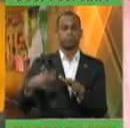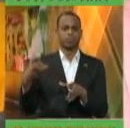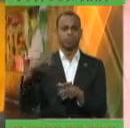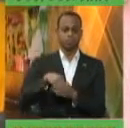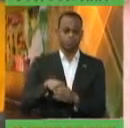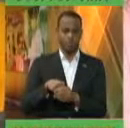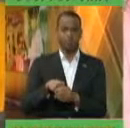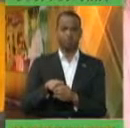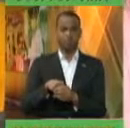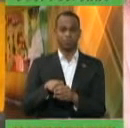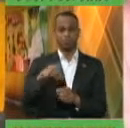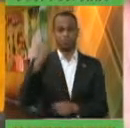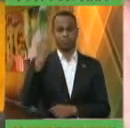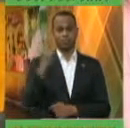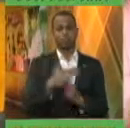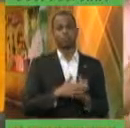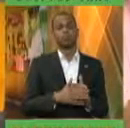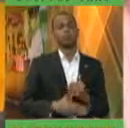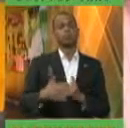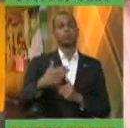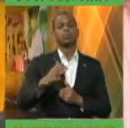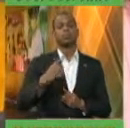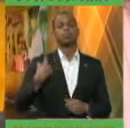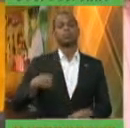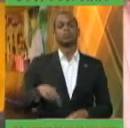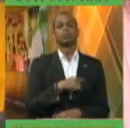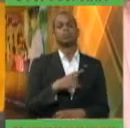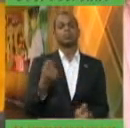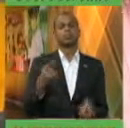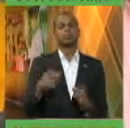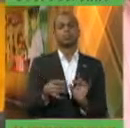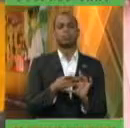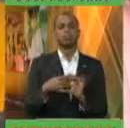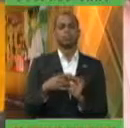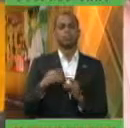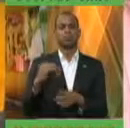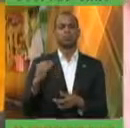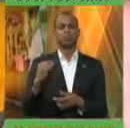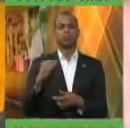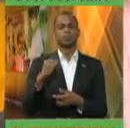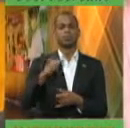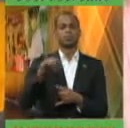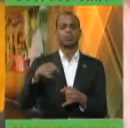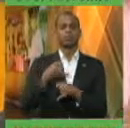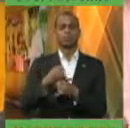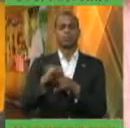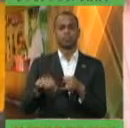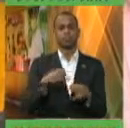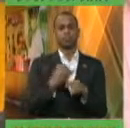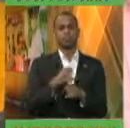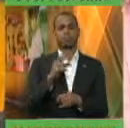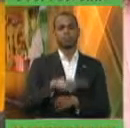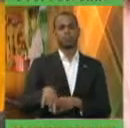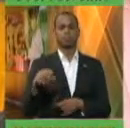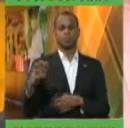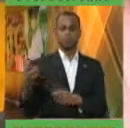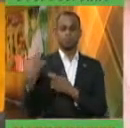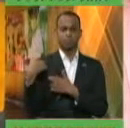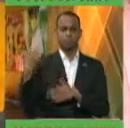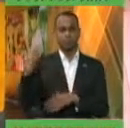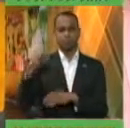y desde ahí nosotros entonces estamos haciendo la sinergia con todas las instituciones del estado es responsable de las